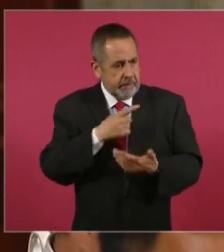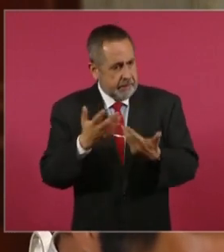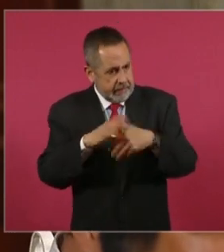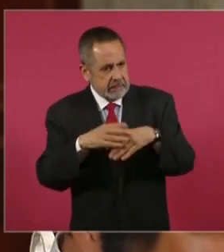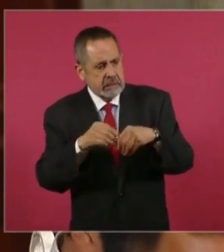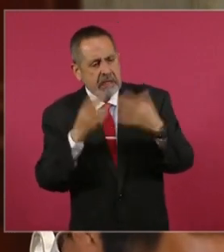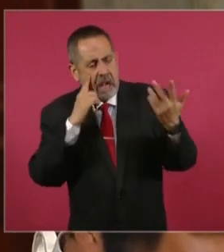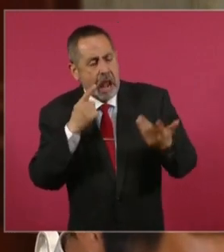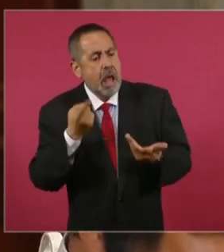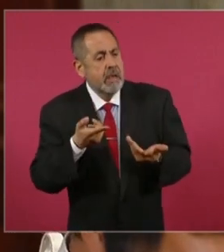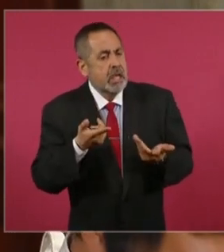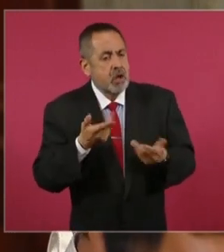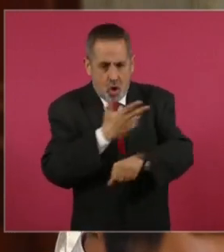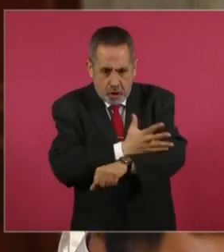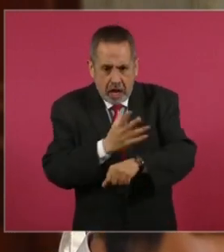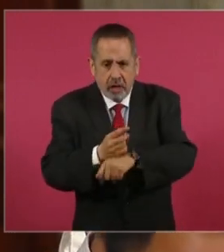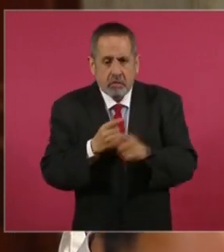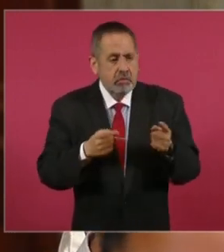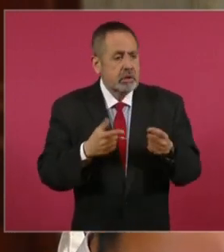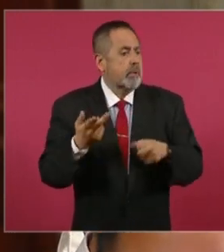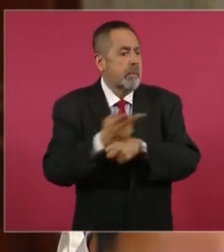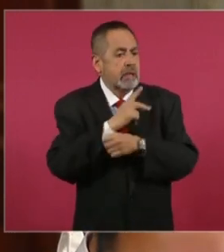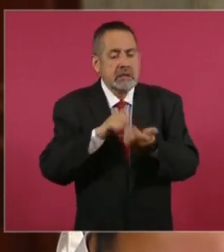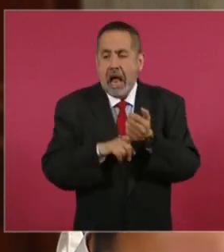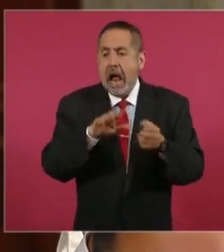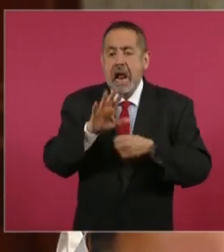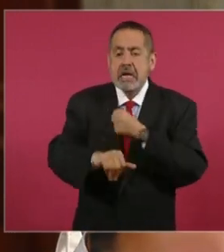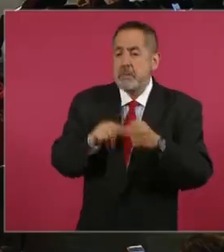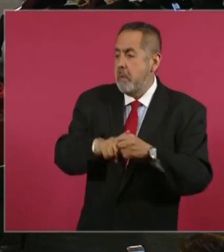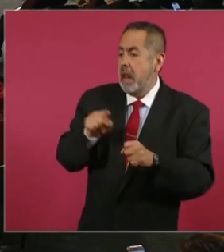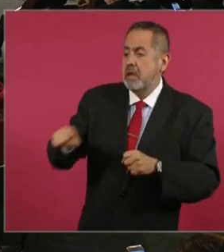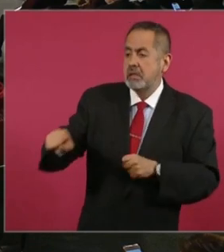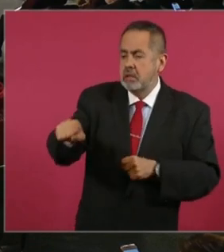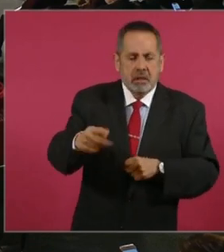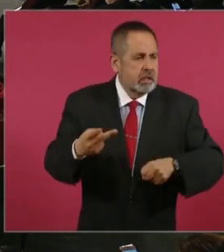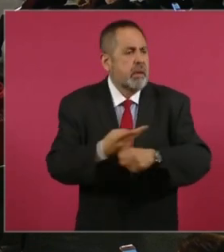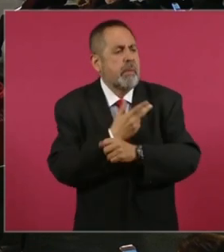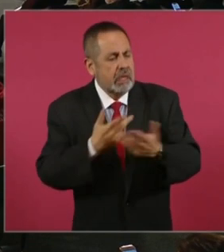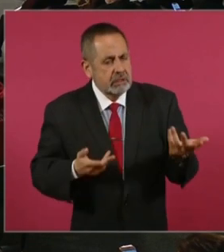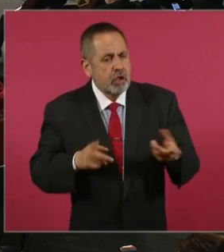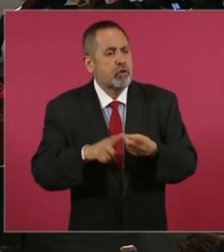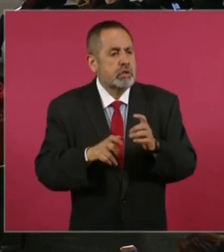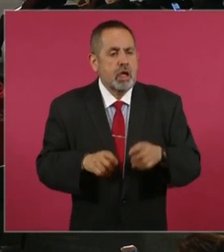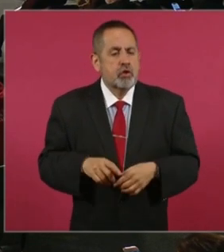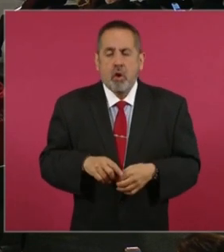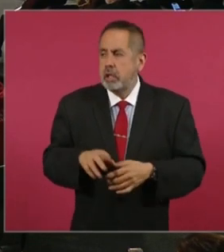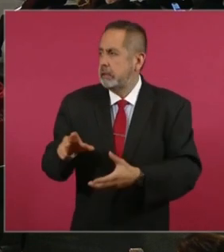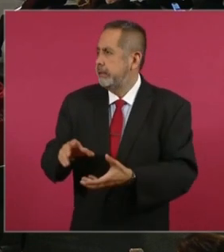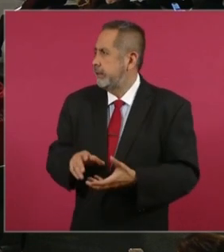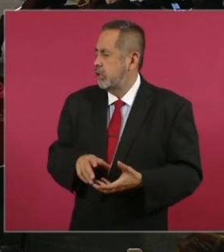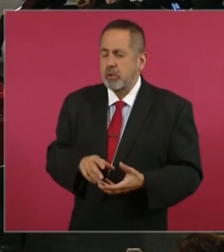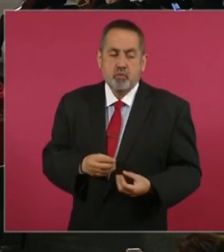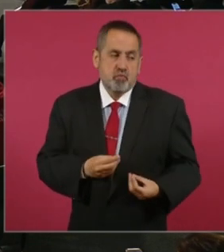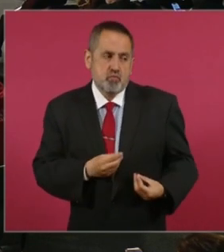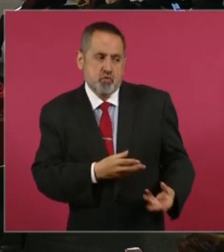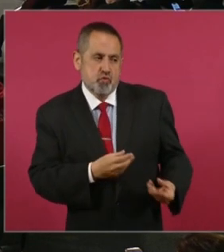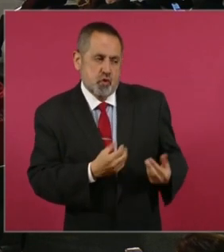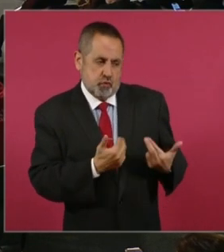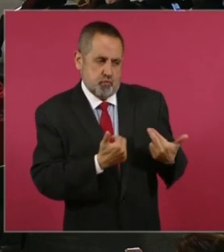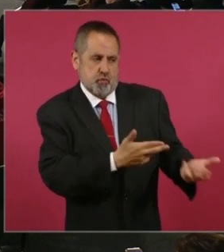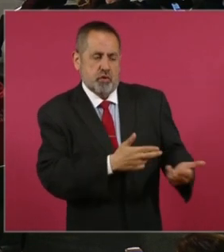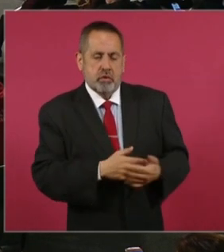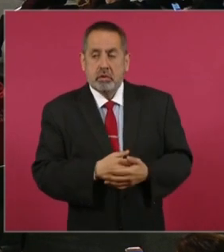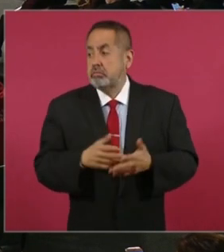seguimiento puntual de cada animal decomisado y se evite que sea donado, no dando oportunidad a que la